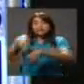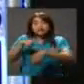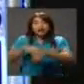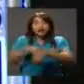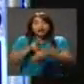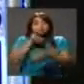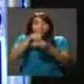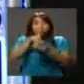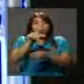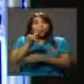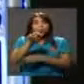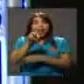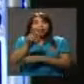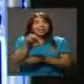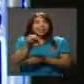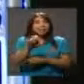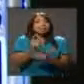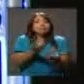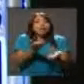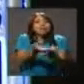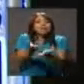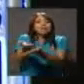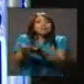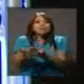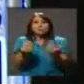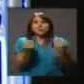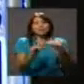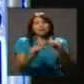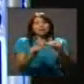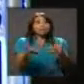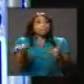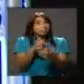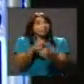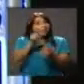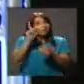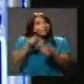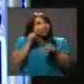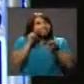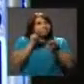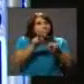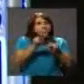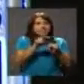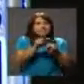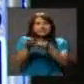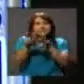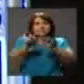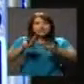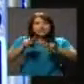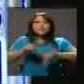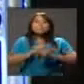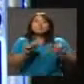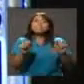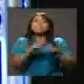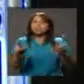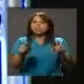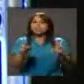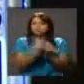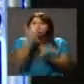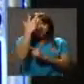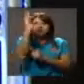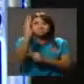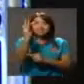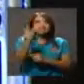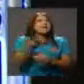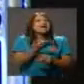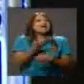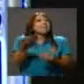está muy limitado. Entonces, primero, hay que intervenir, pero con inteligencia. Y tenemos que pensar qué mano de obra y qué tipo